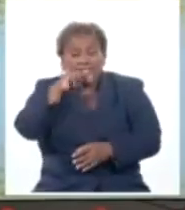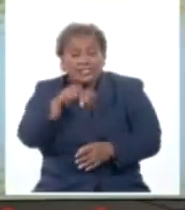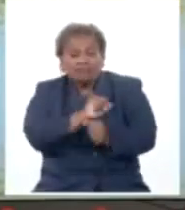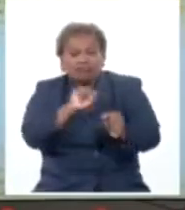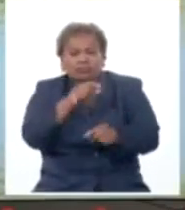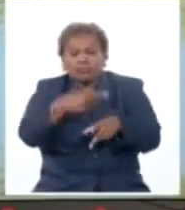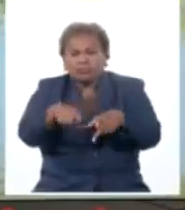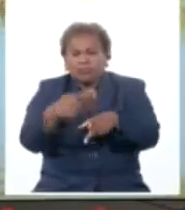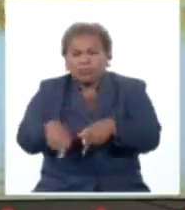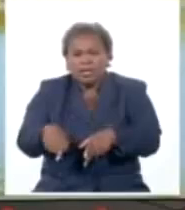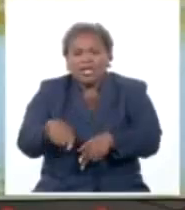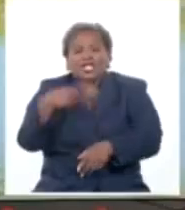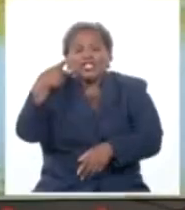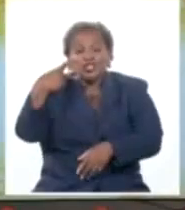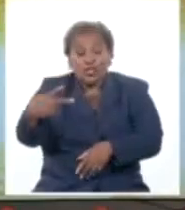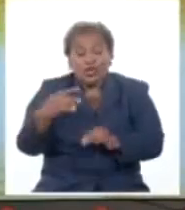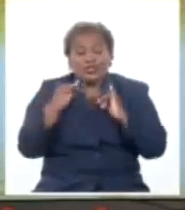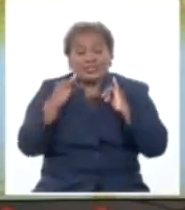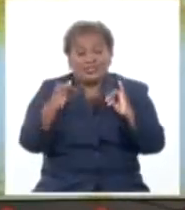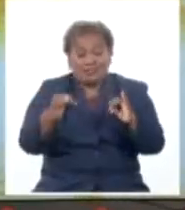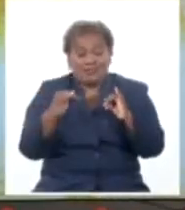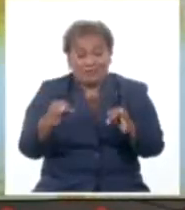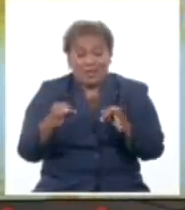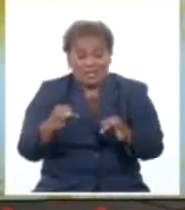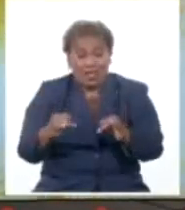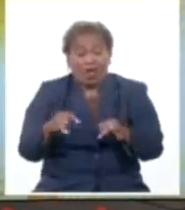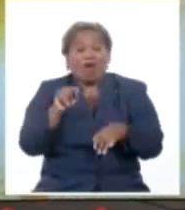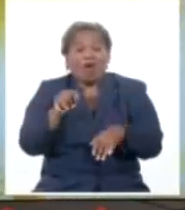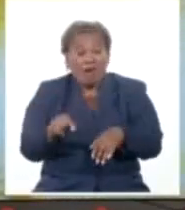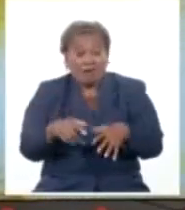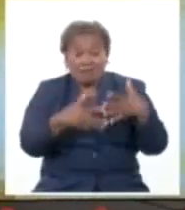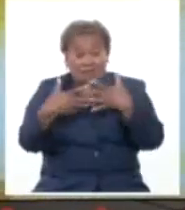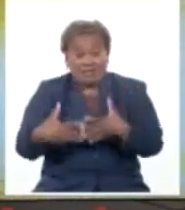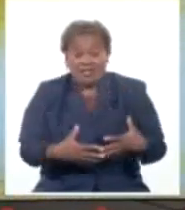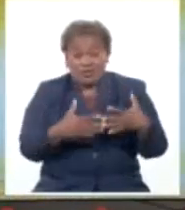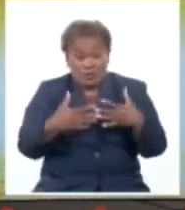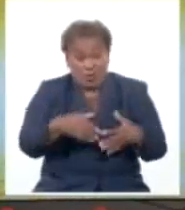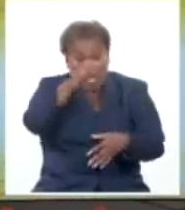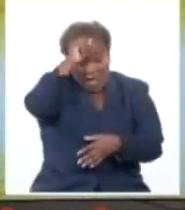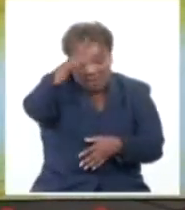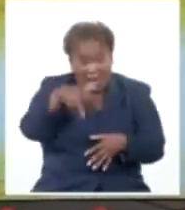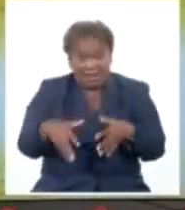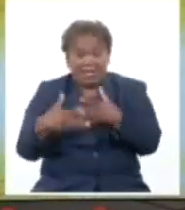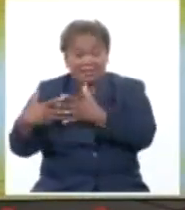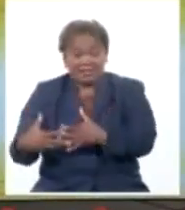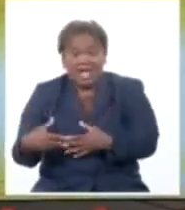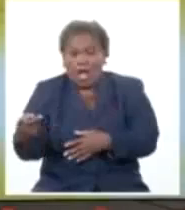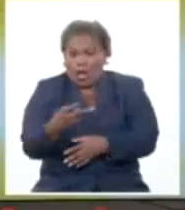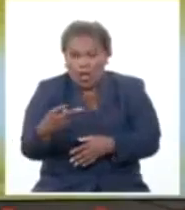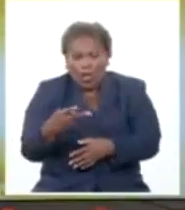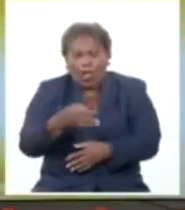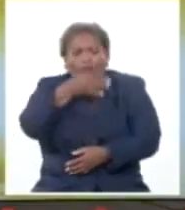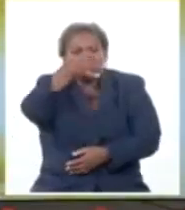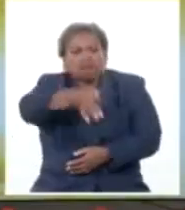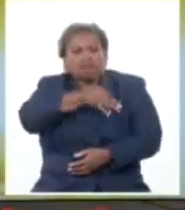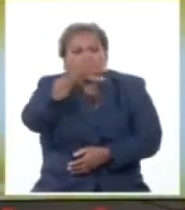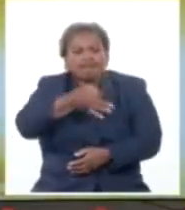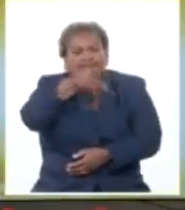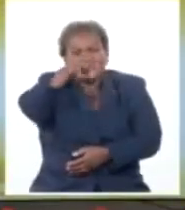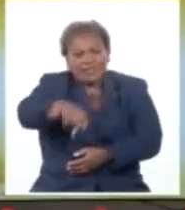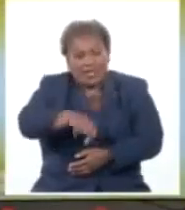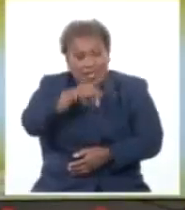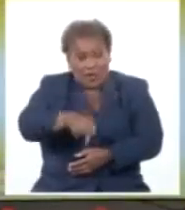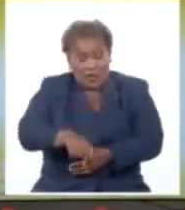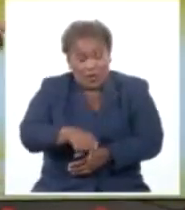Dos influyentes medios de prensa, el diario estadounidense The New York Times y el semanario alemán Die Zeit, coincidieron en revelar justo ahora y de